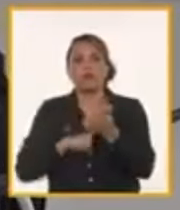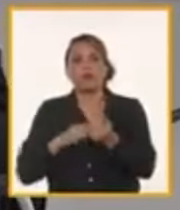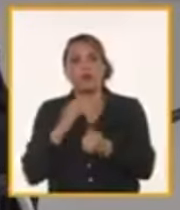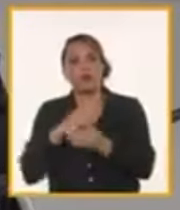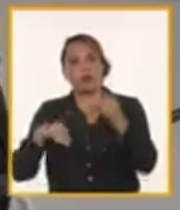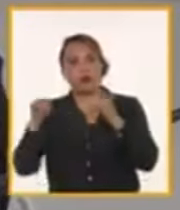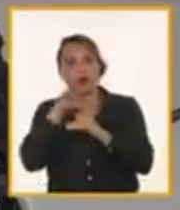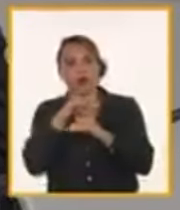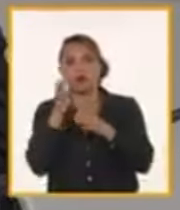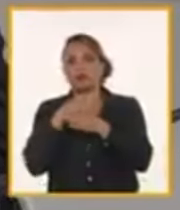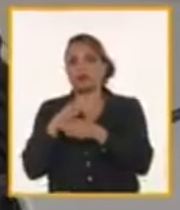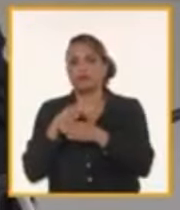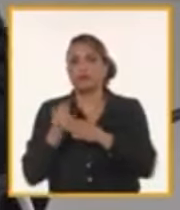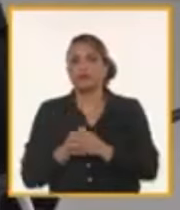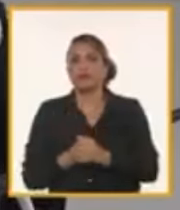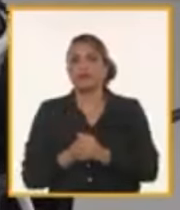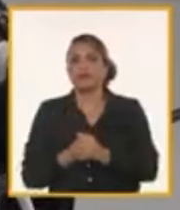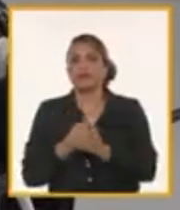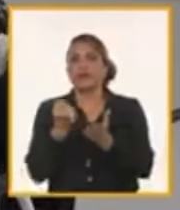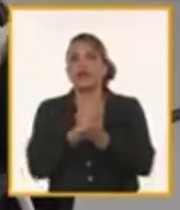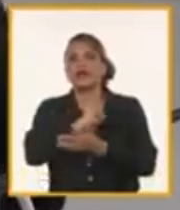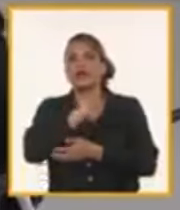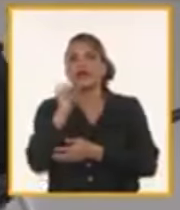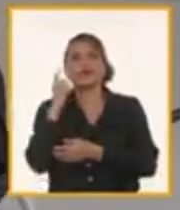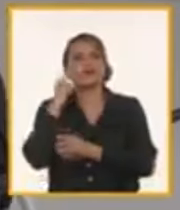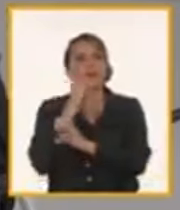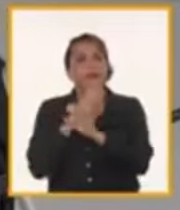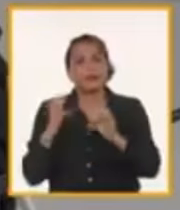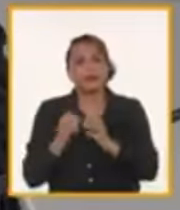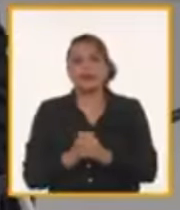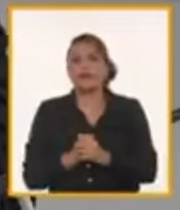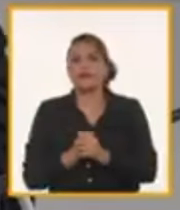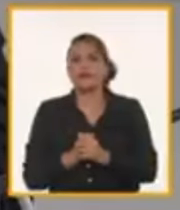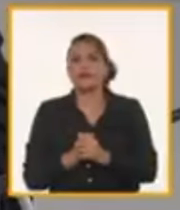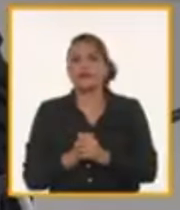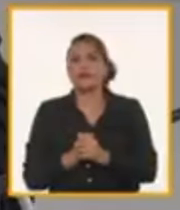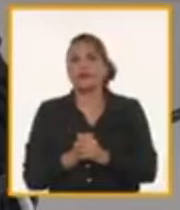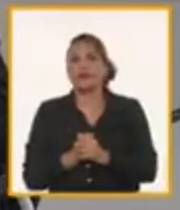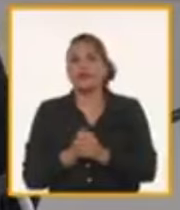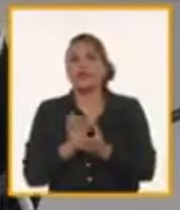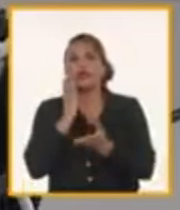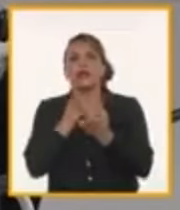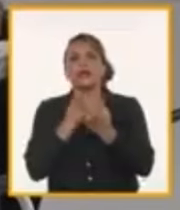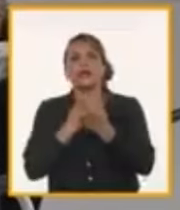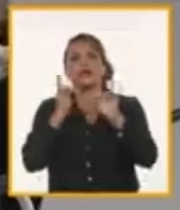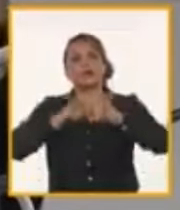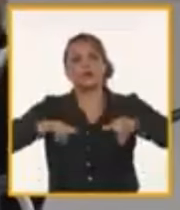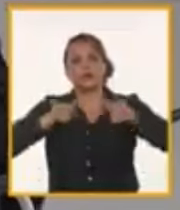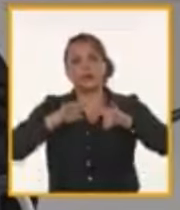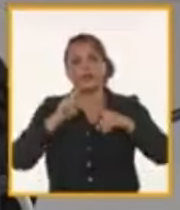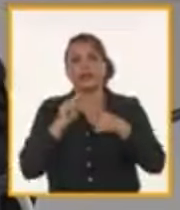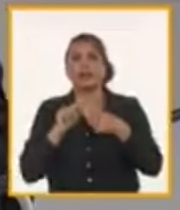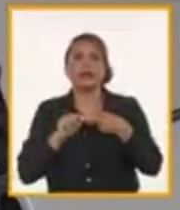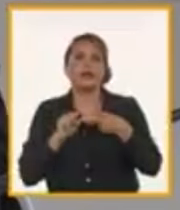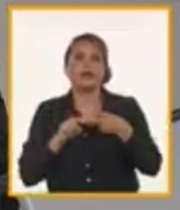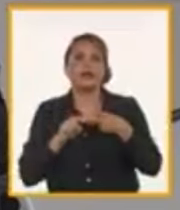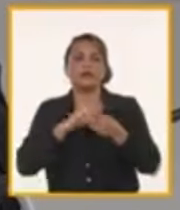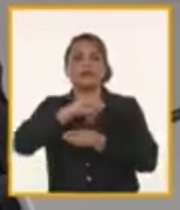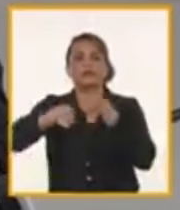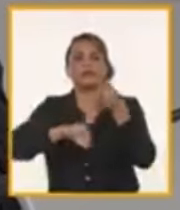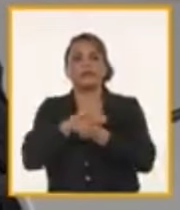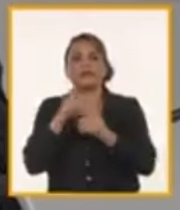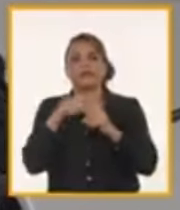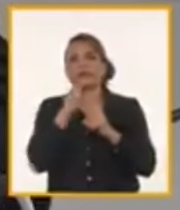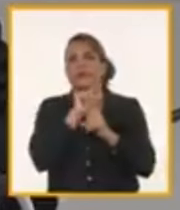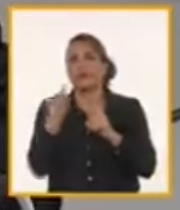Sistema Nacional de grado científico hemos introducido el tema de los colegios universitarios hemos también transformado el tema la